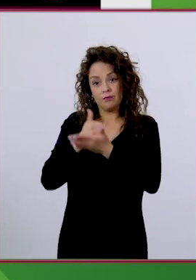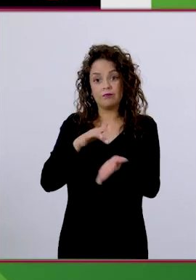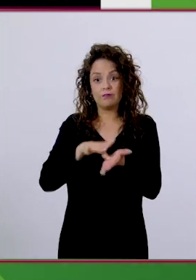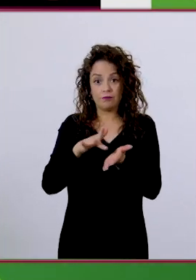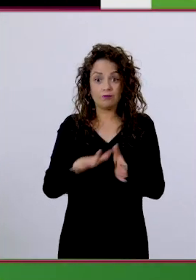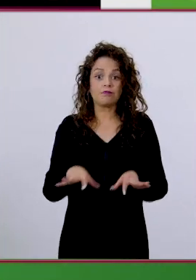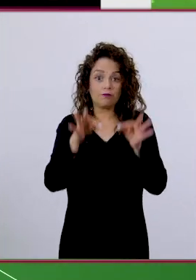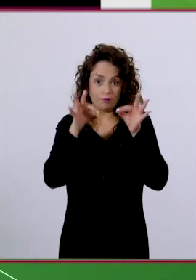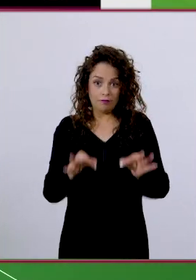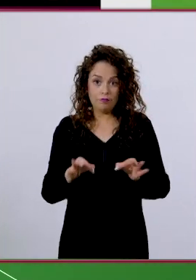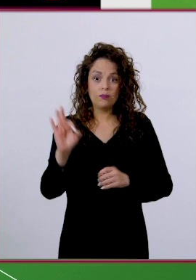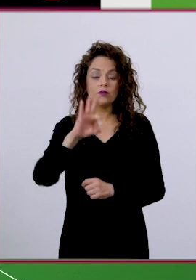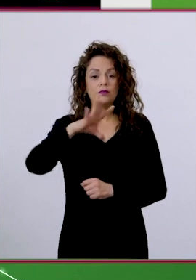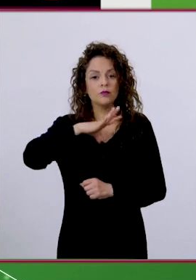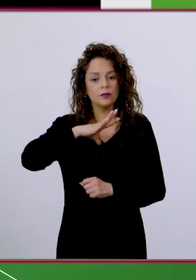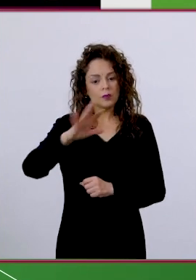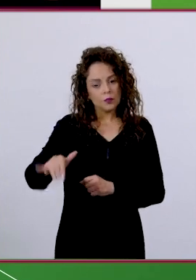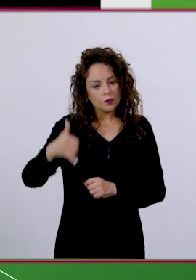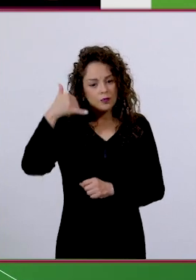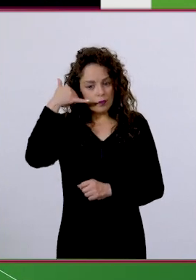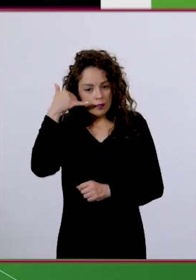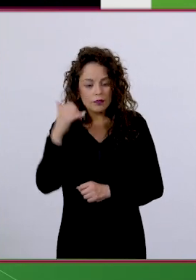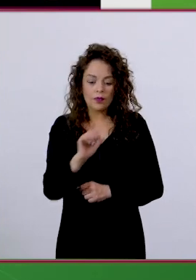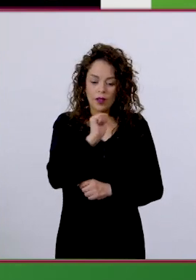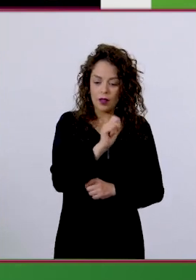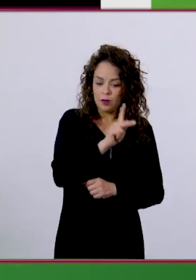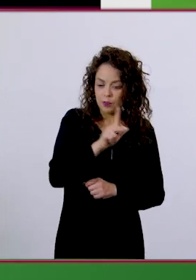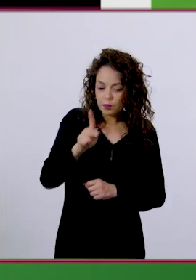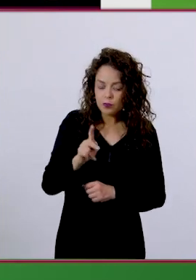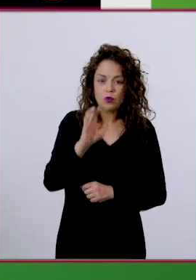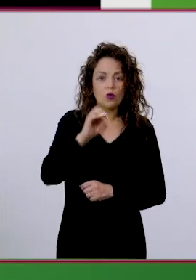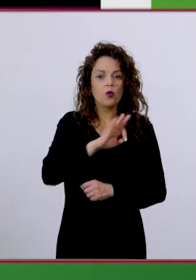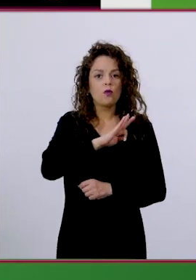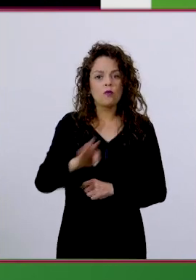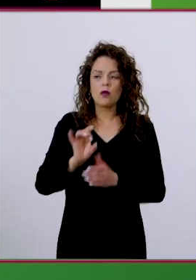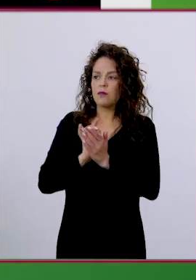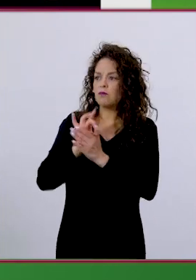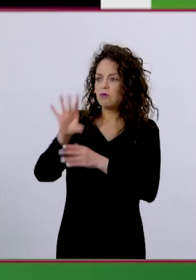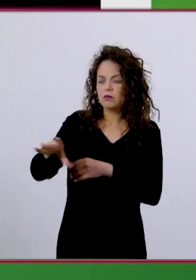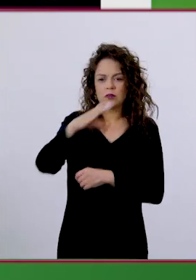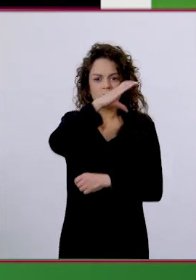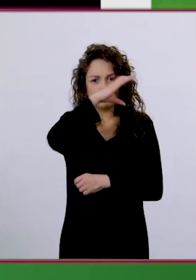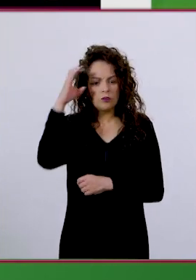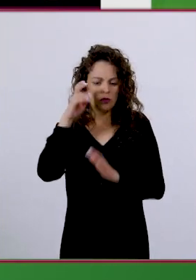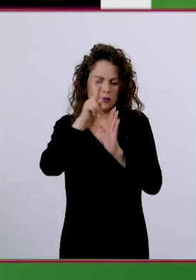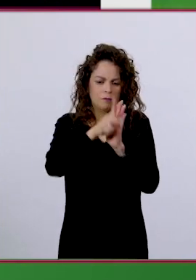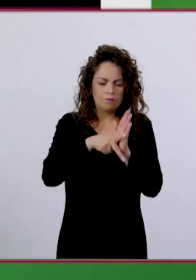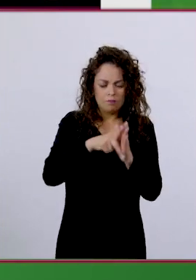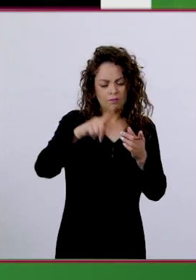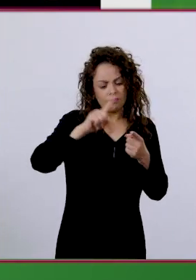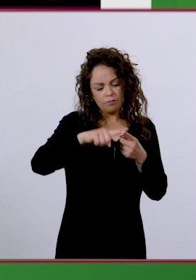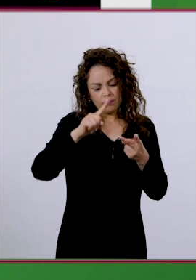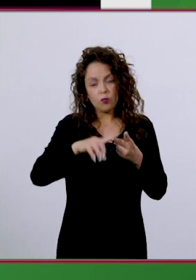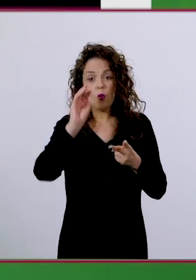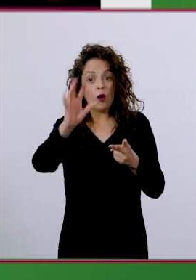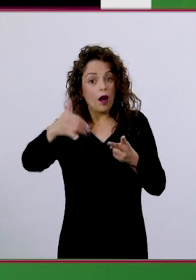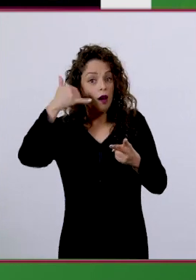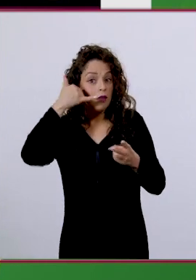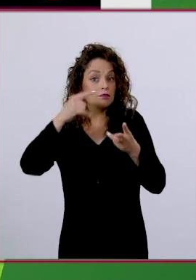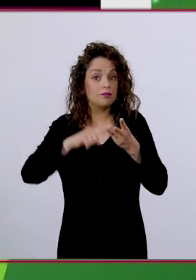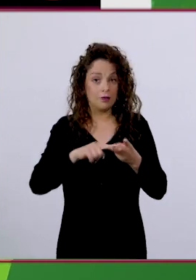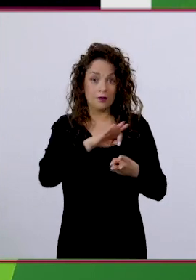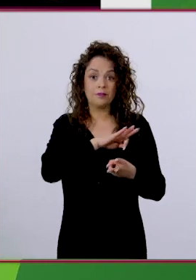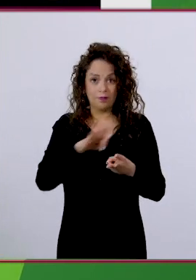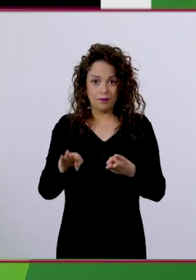teléfono, aplicaciones, la posibilidad de mandar fotografías, mandar videos, llamar por teléfono si había una duda,